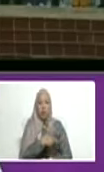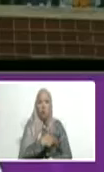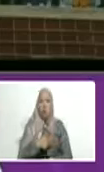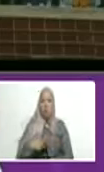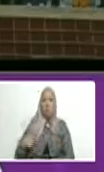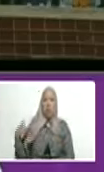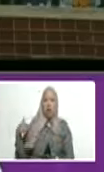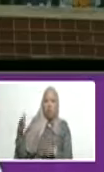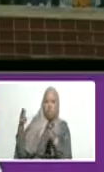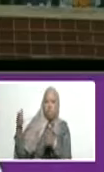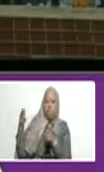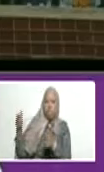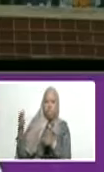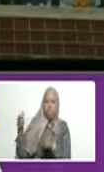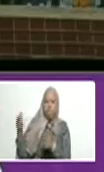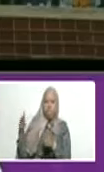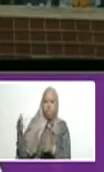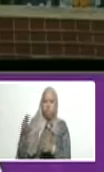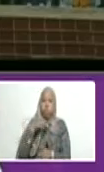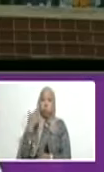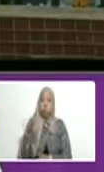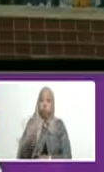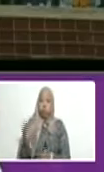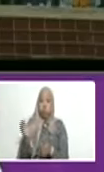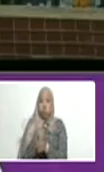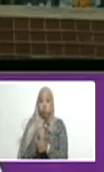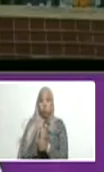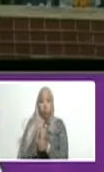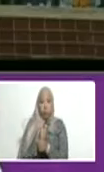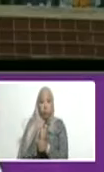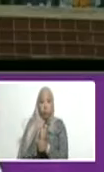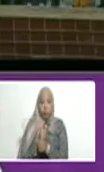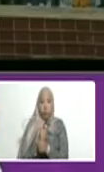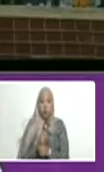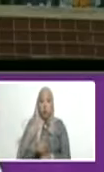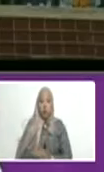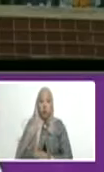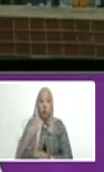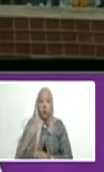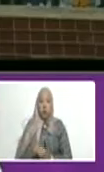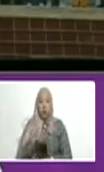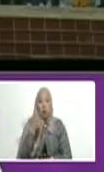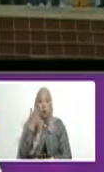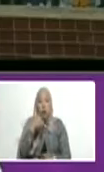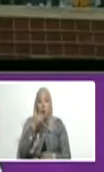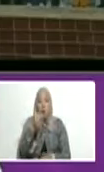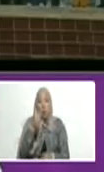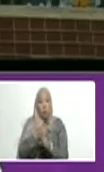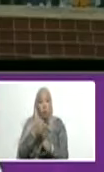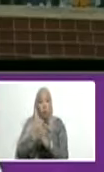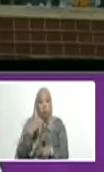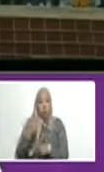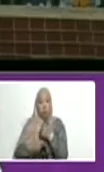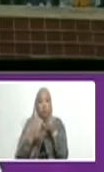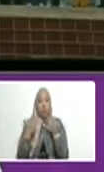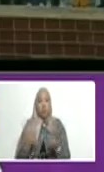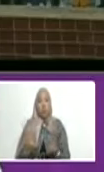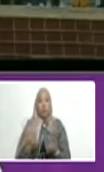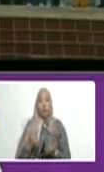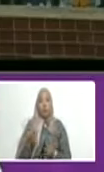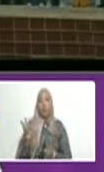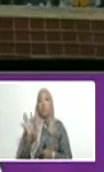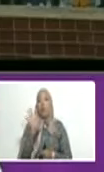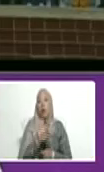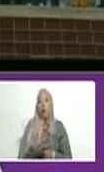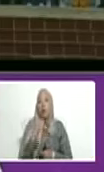Recientemente también se capturó un golpista de apellido, de alcurnia, en el occidente